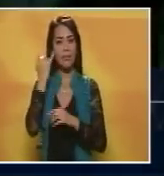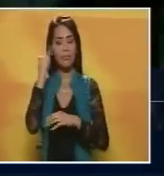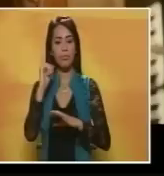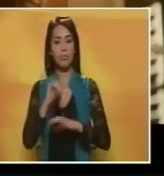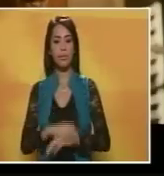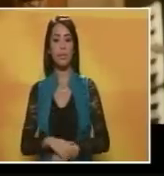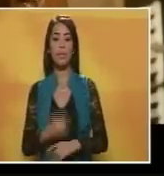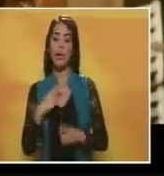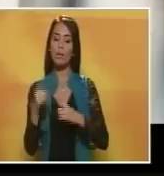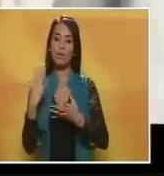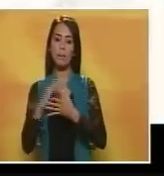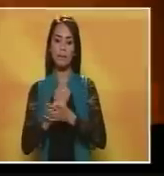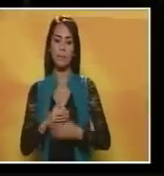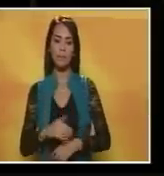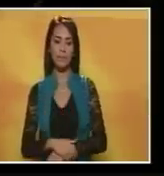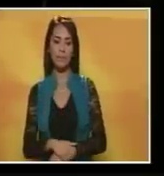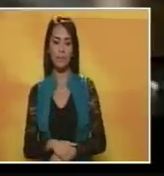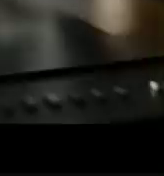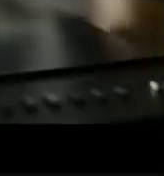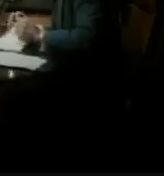ex compañeros de merkel